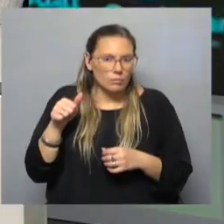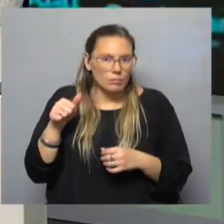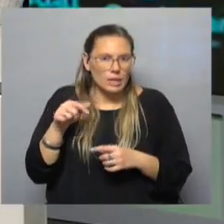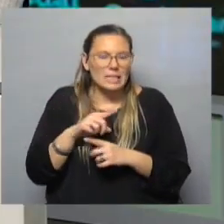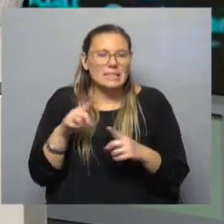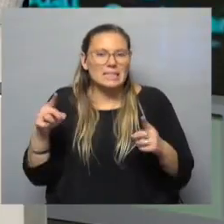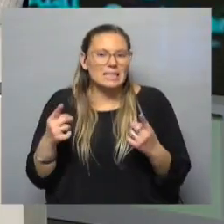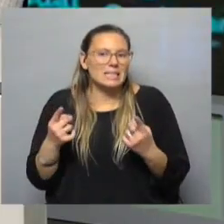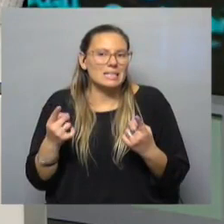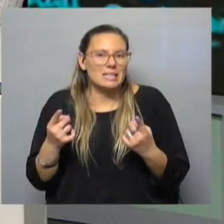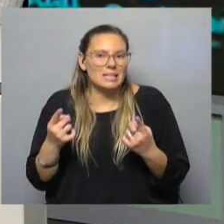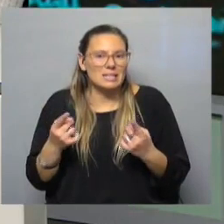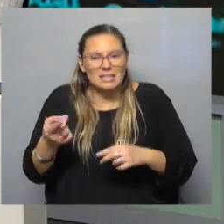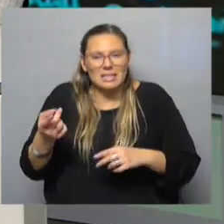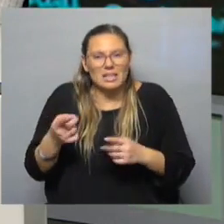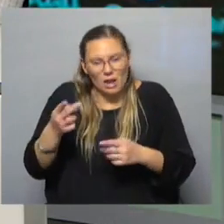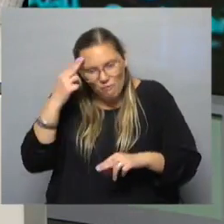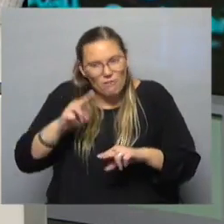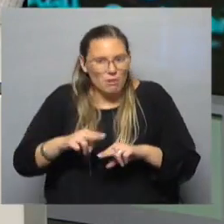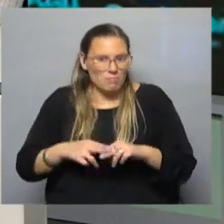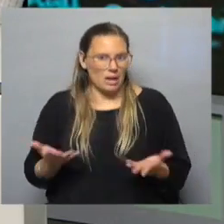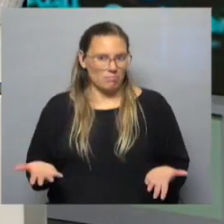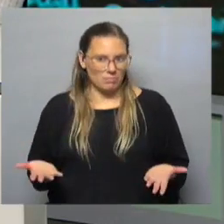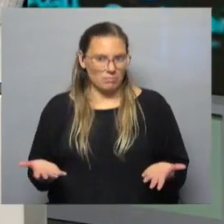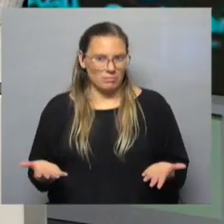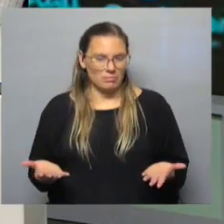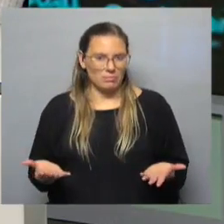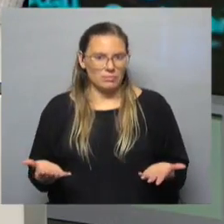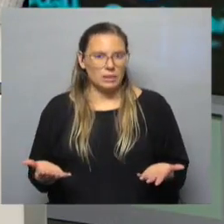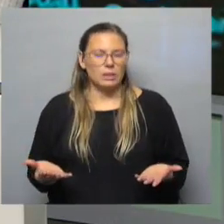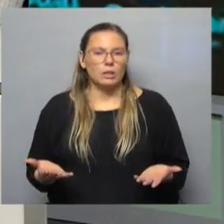sin estar enferma. Claro.